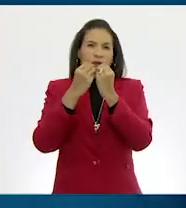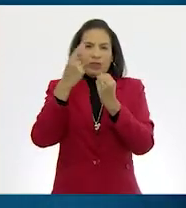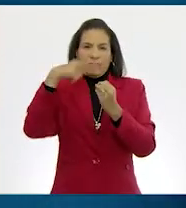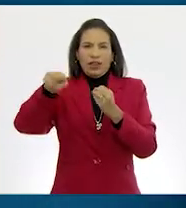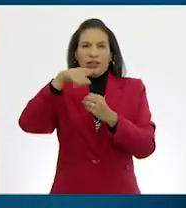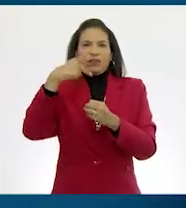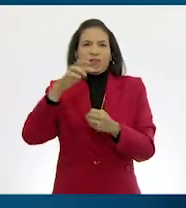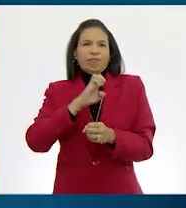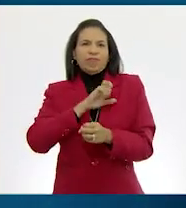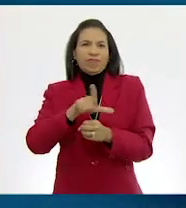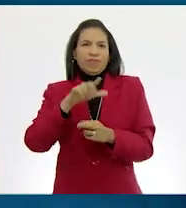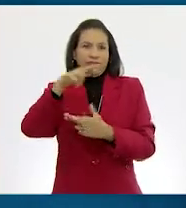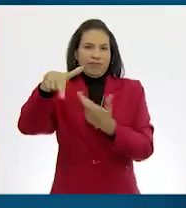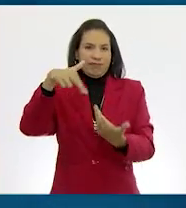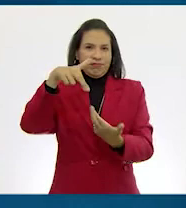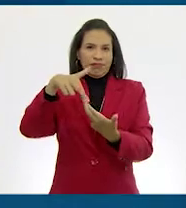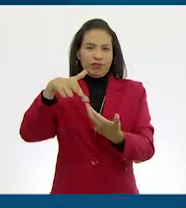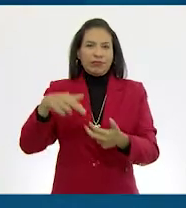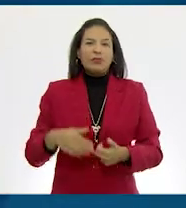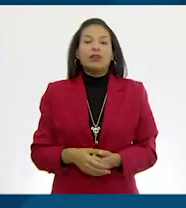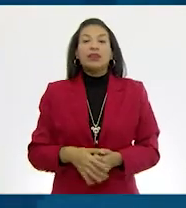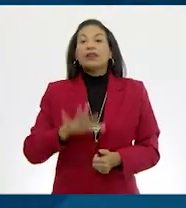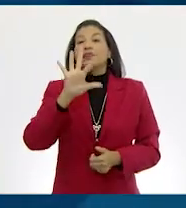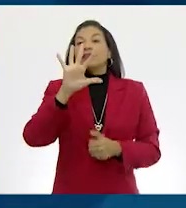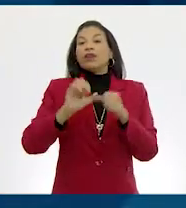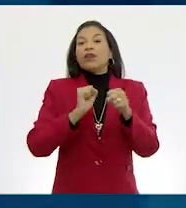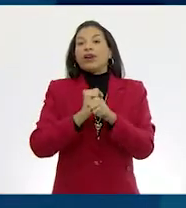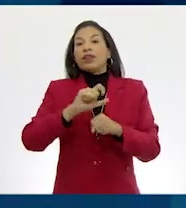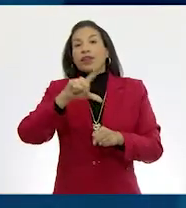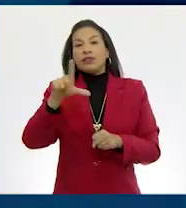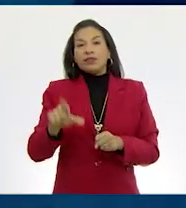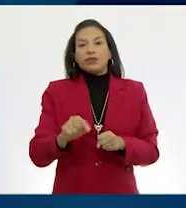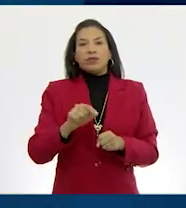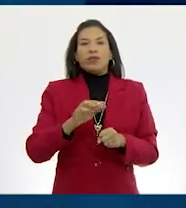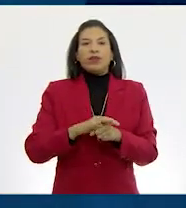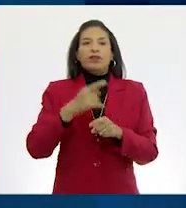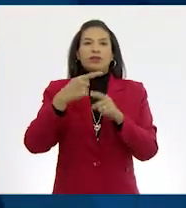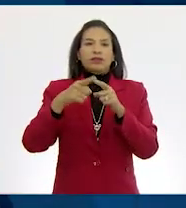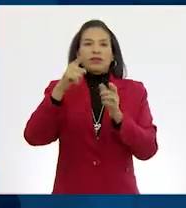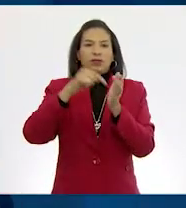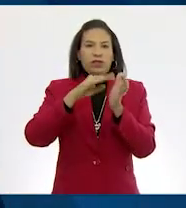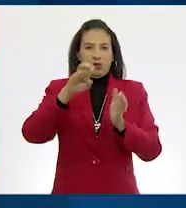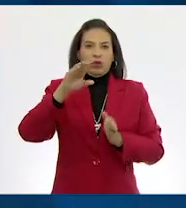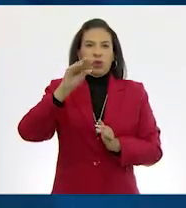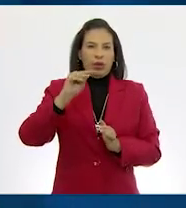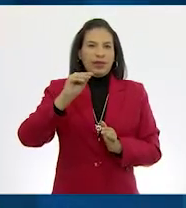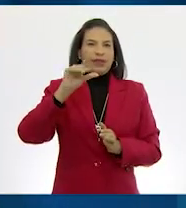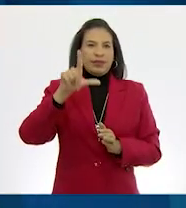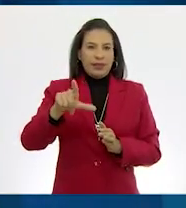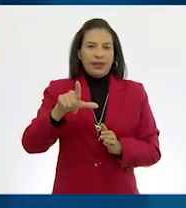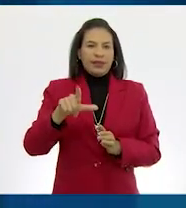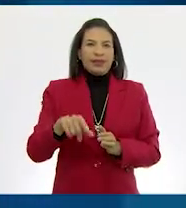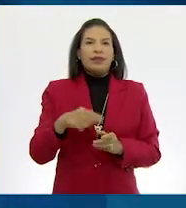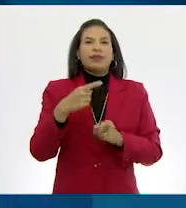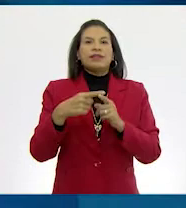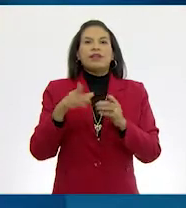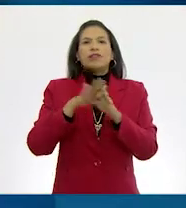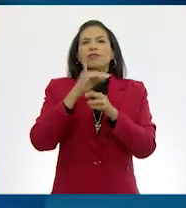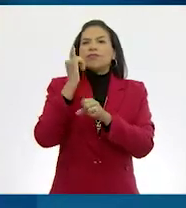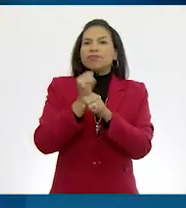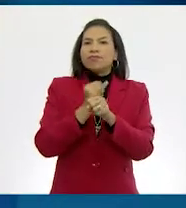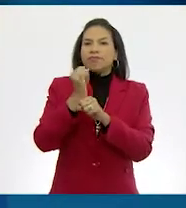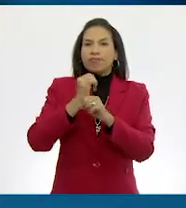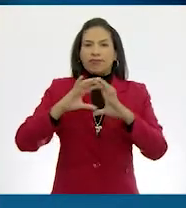una región cinco años después en el verano de 1997 a través de una investigación